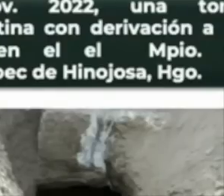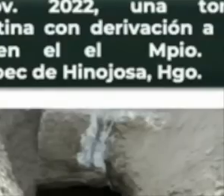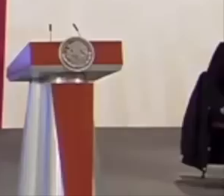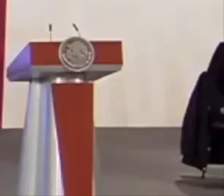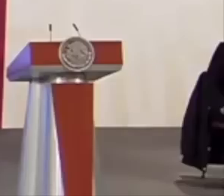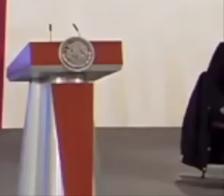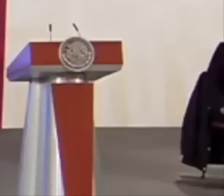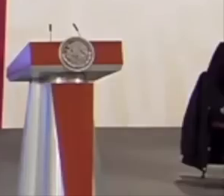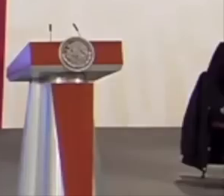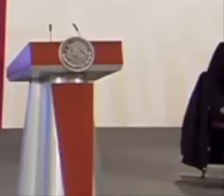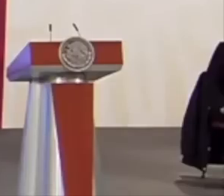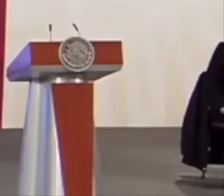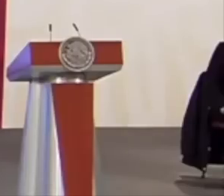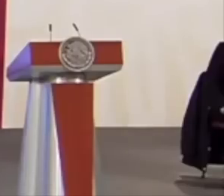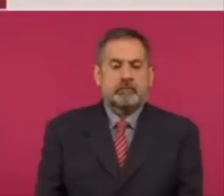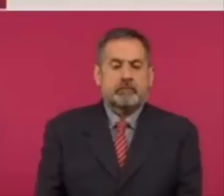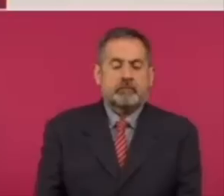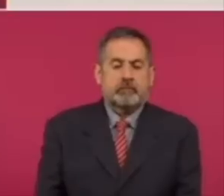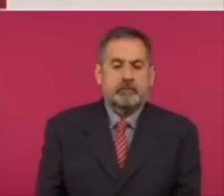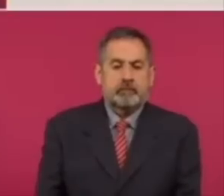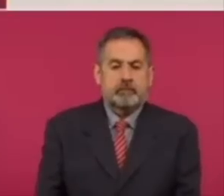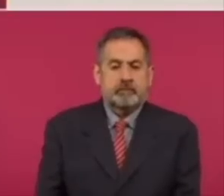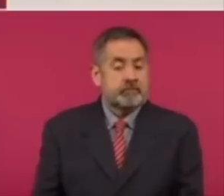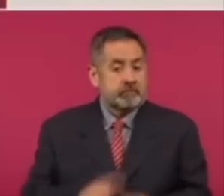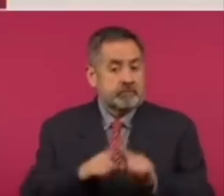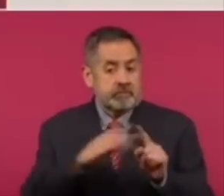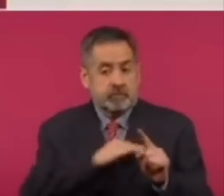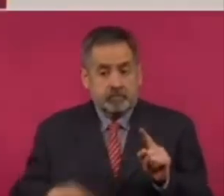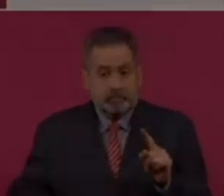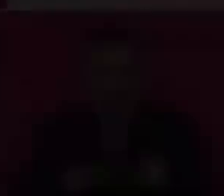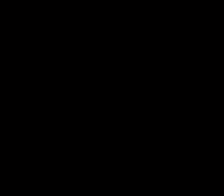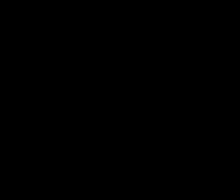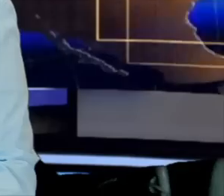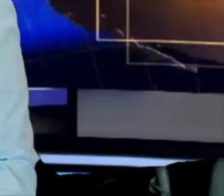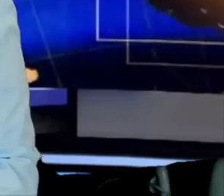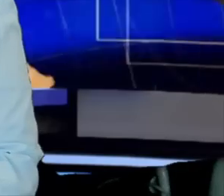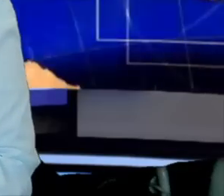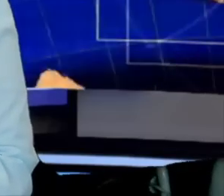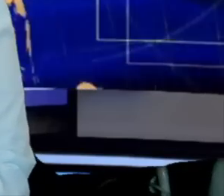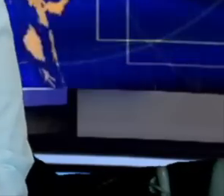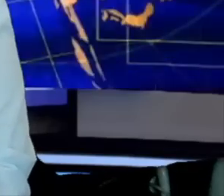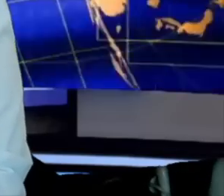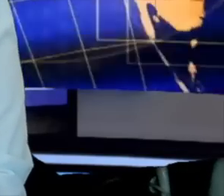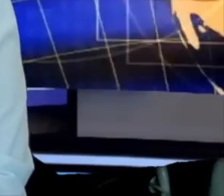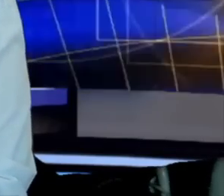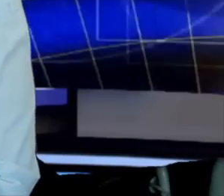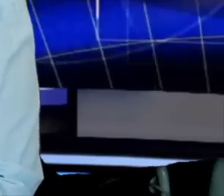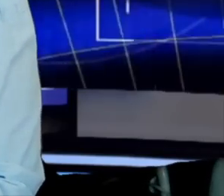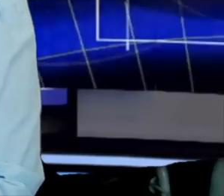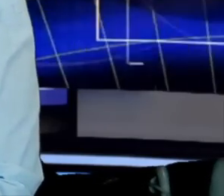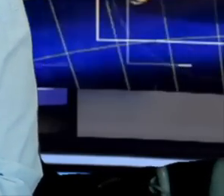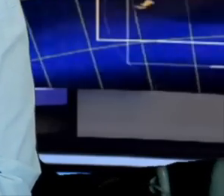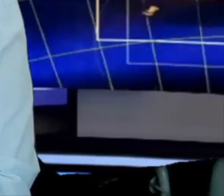Hinojosa. Dentro de los municipios es el que lleva el primer lugar en detección. Pues esto es lo que estuvo